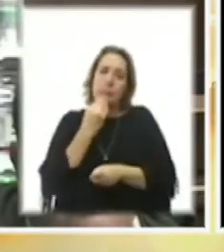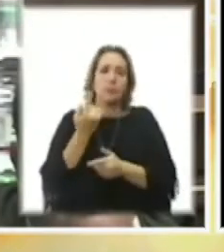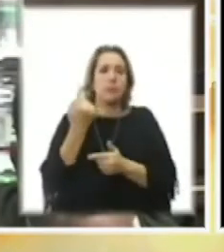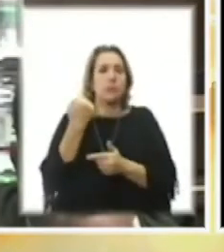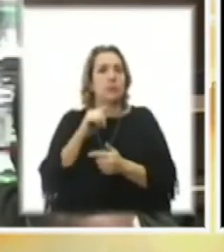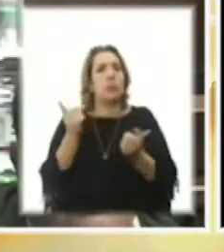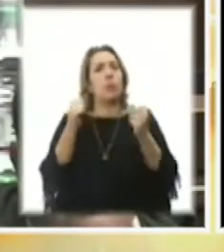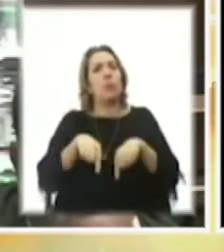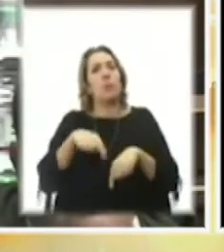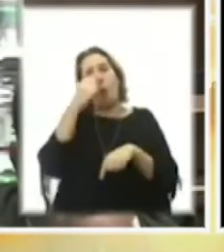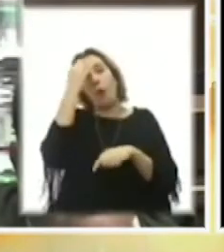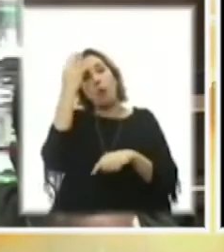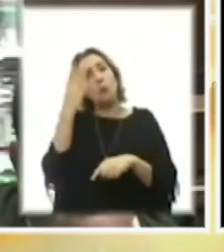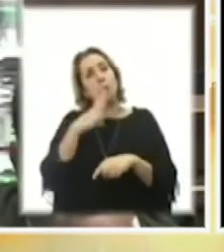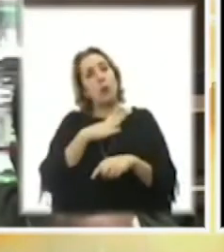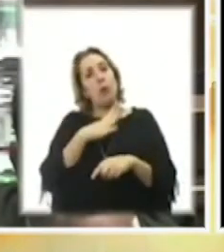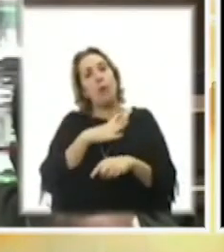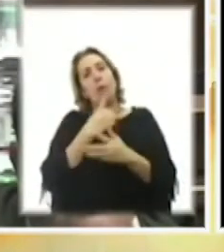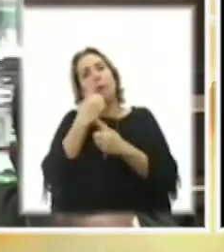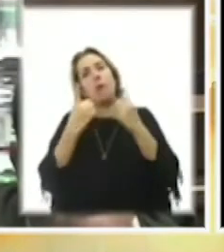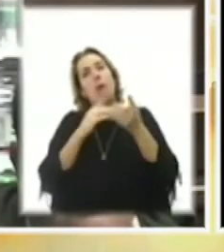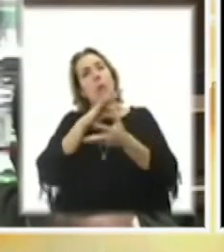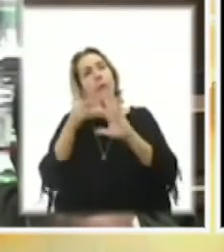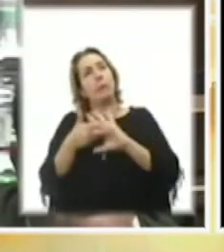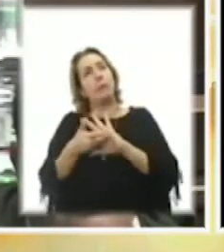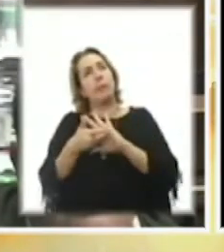a su eliminación. Creo que